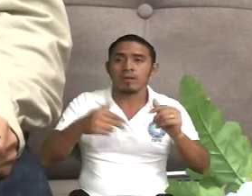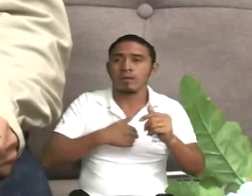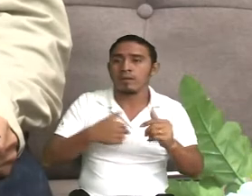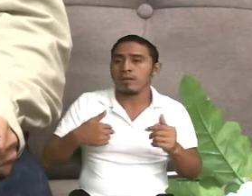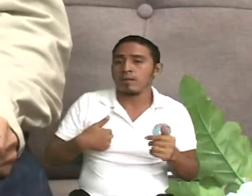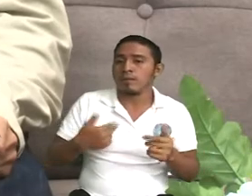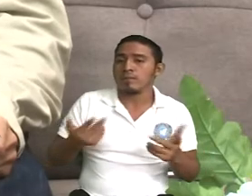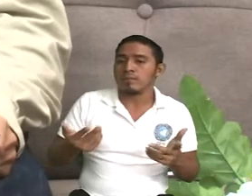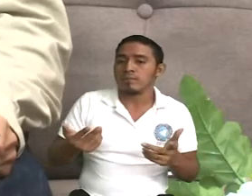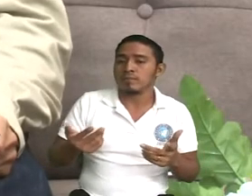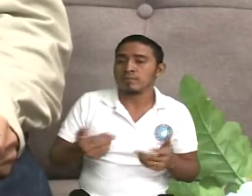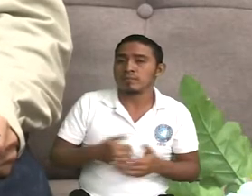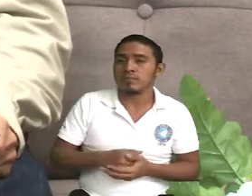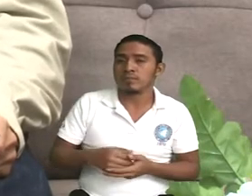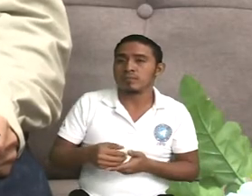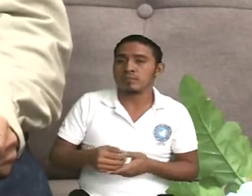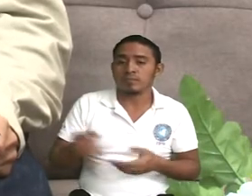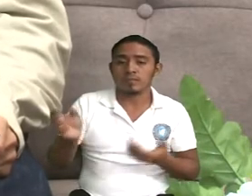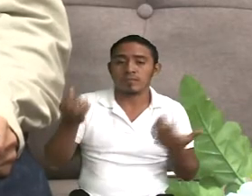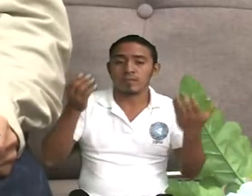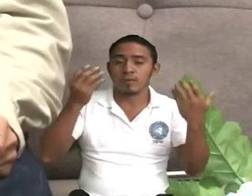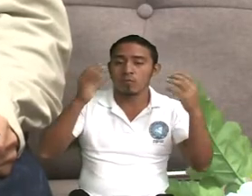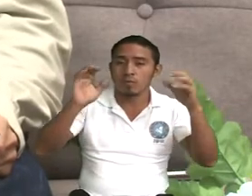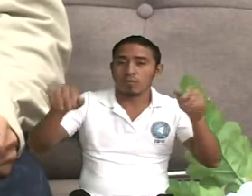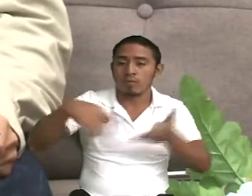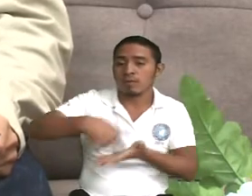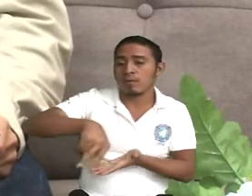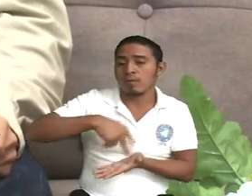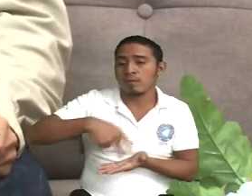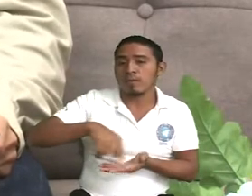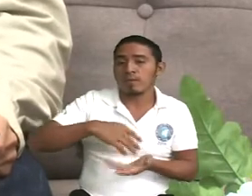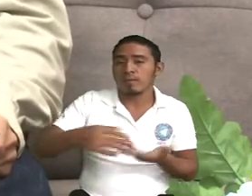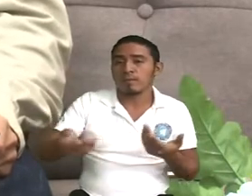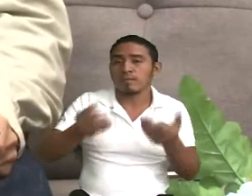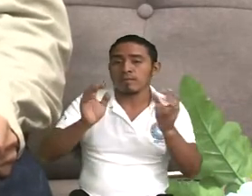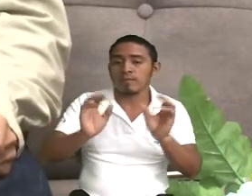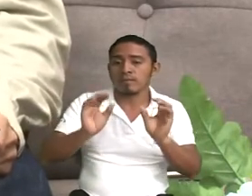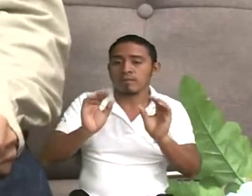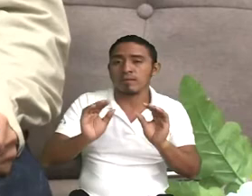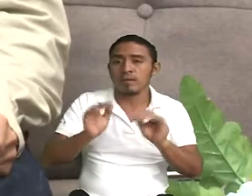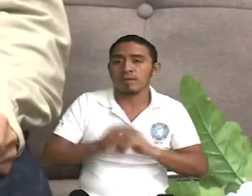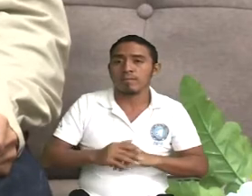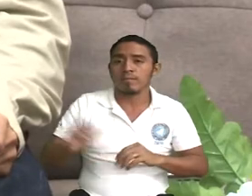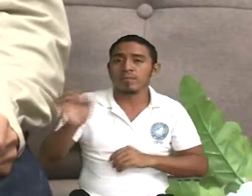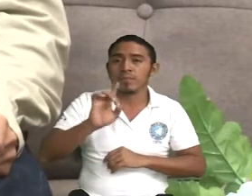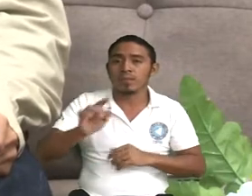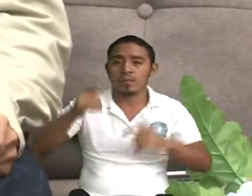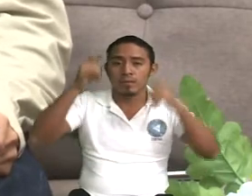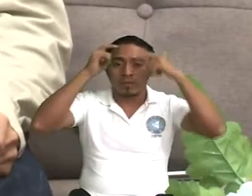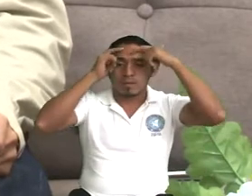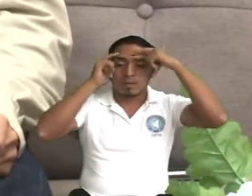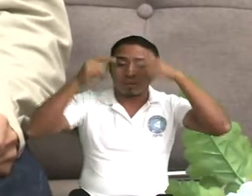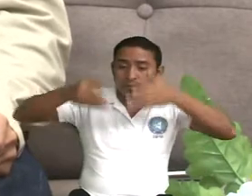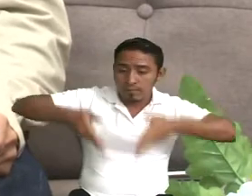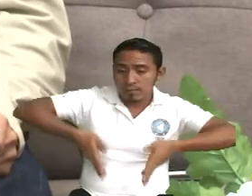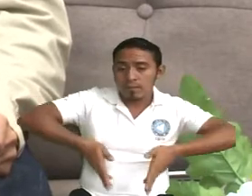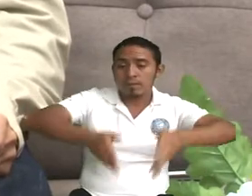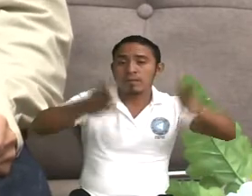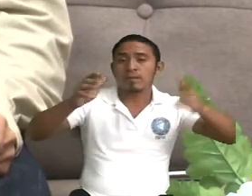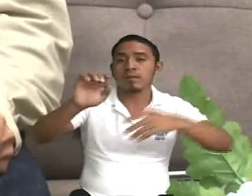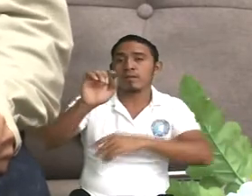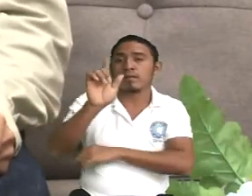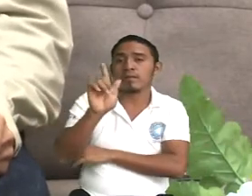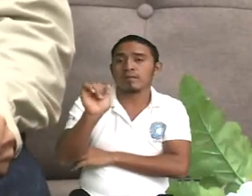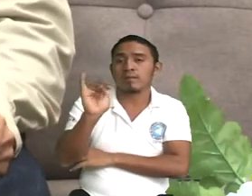tardeada cultural en la en el Tianguis Hugo Chávez, en la avenida. Ahí